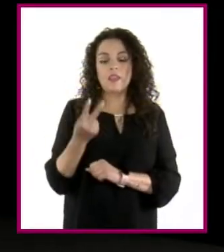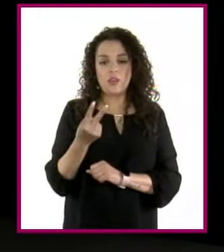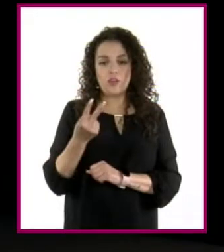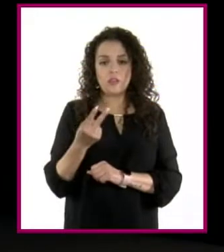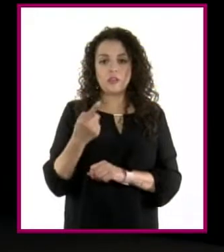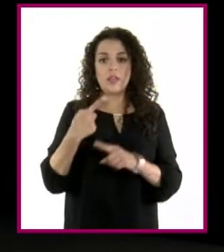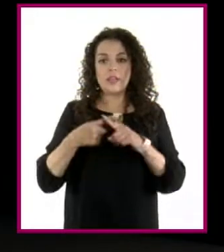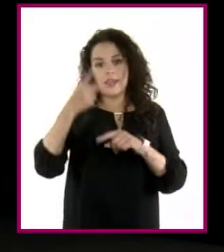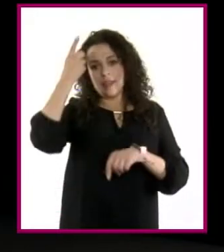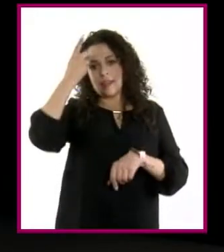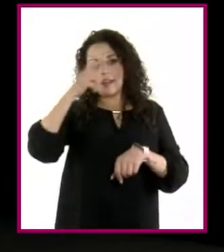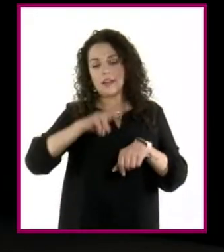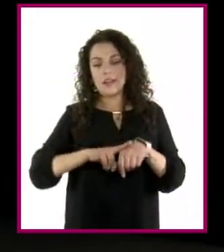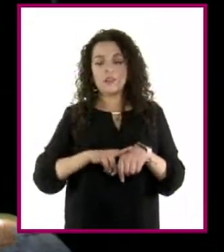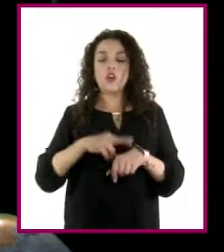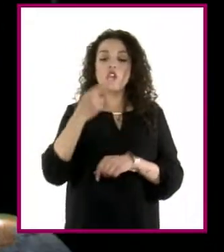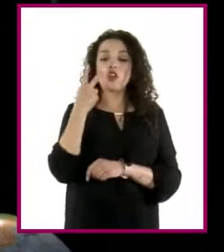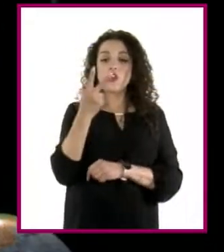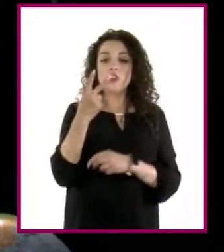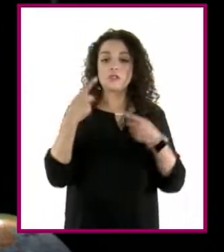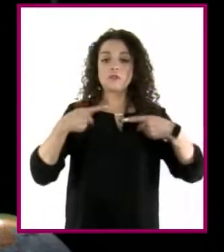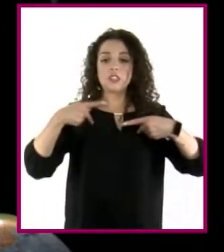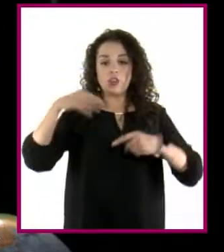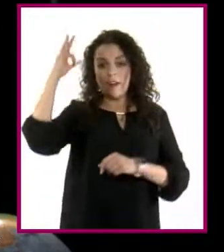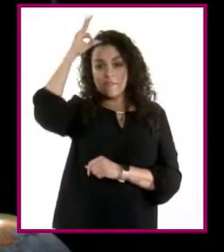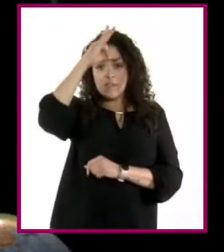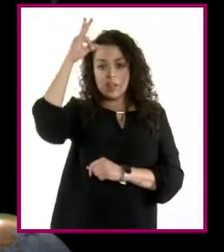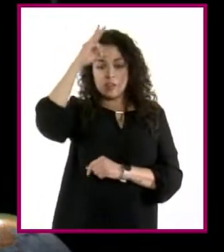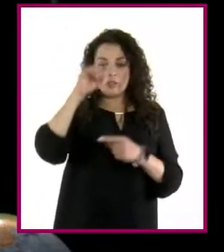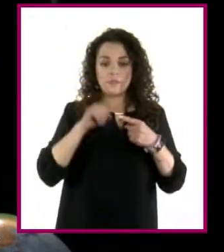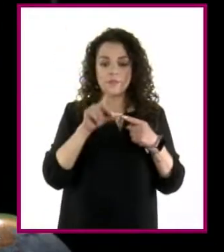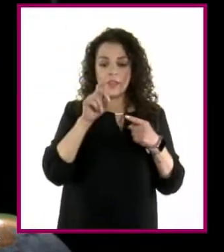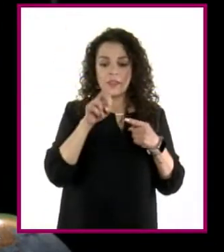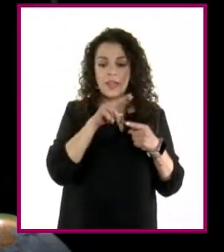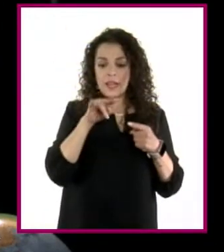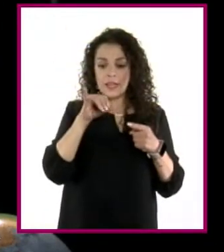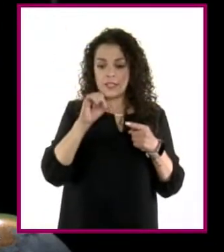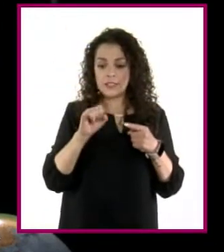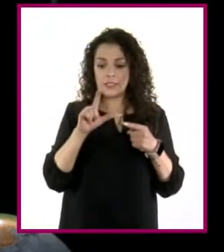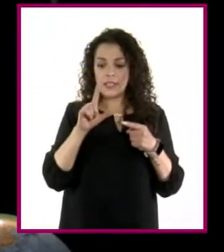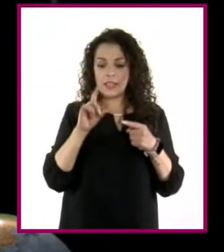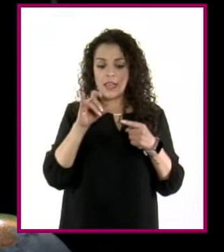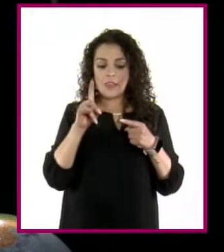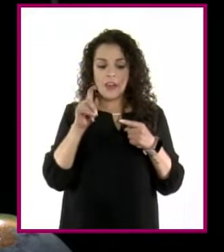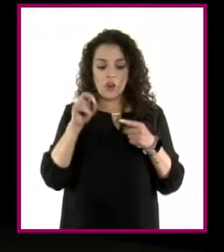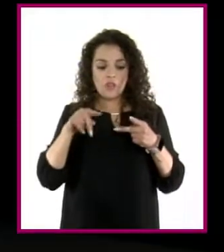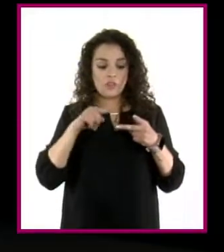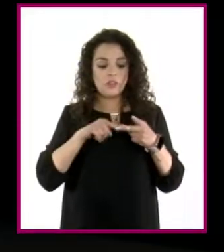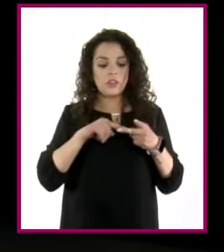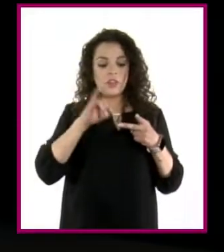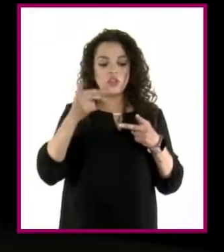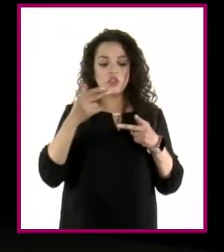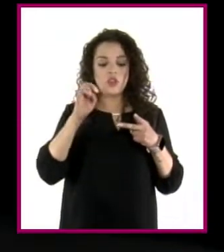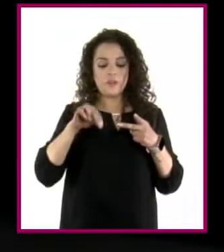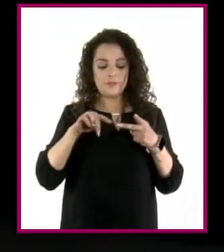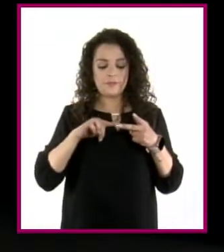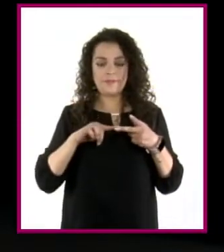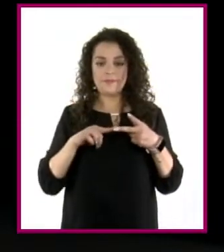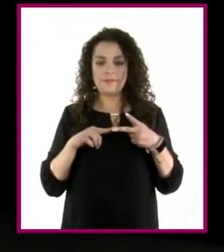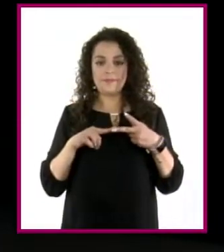la dirección de dos filósofos, Denis Diderot y Jean d'Alembert.